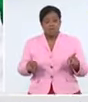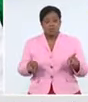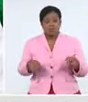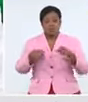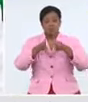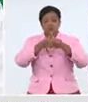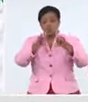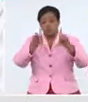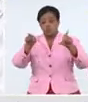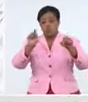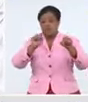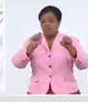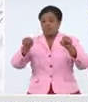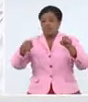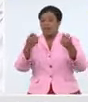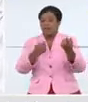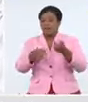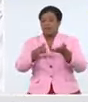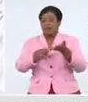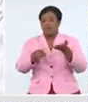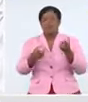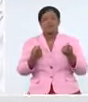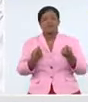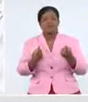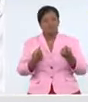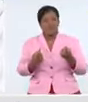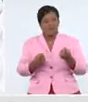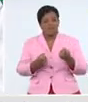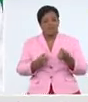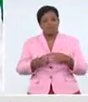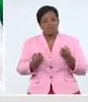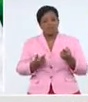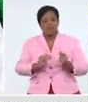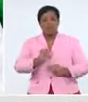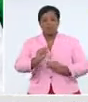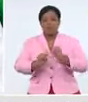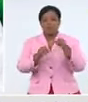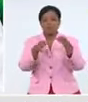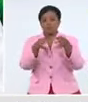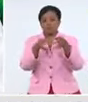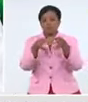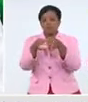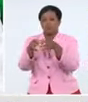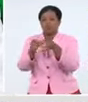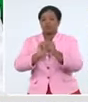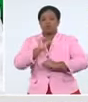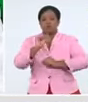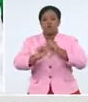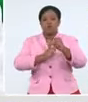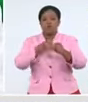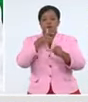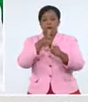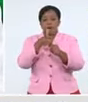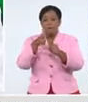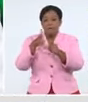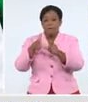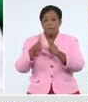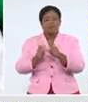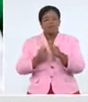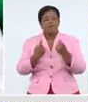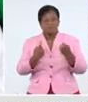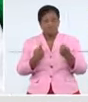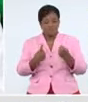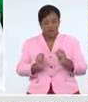las provincias, como fueron incorporándose de manera escalonada los diferentes territorios, los diferentes municipios, pues se